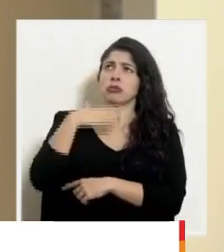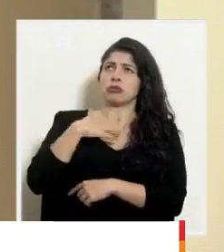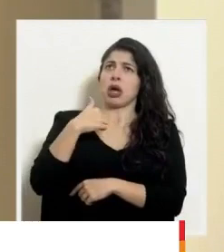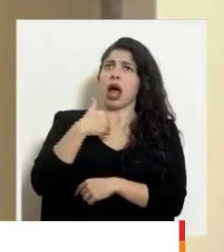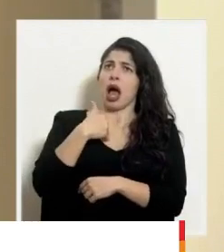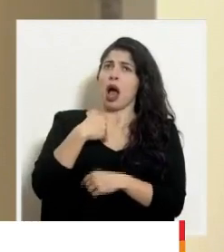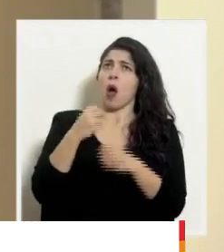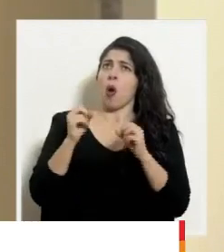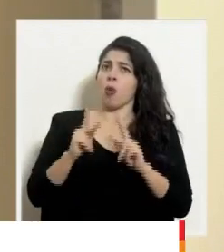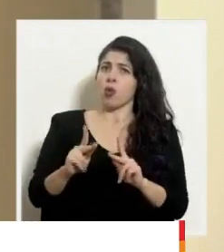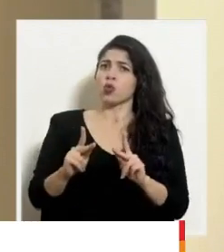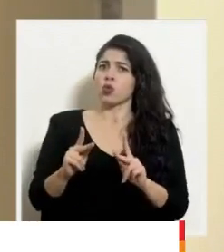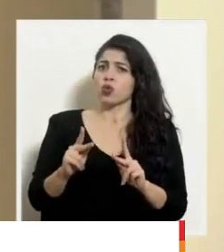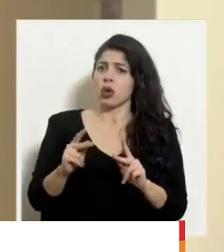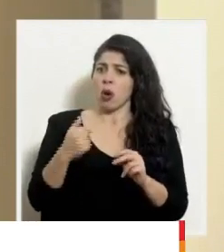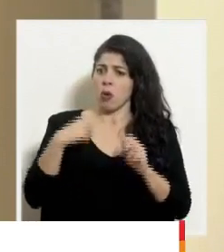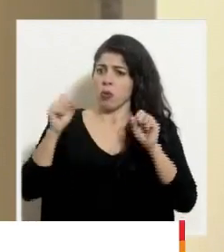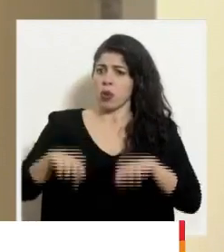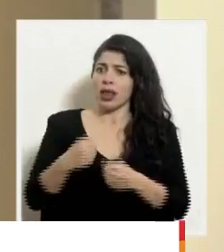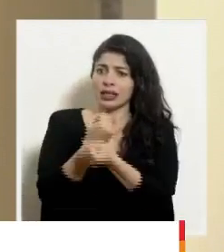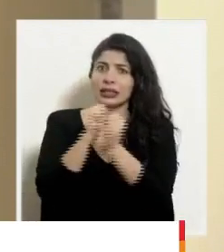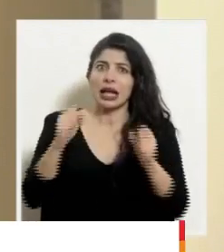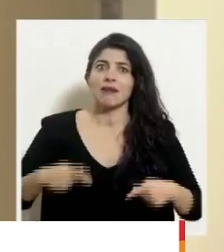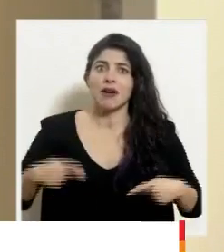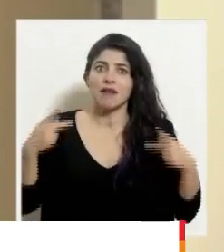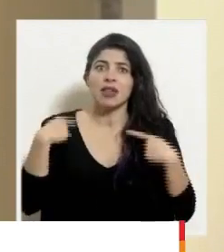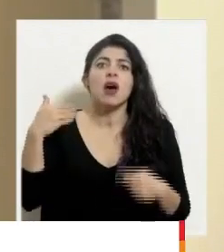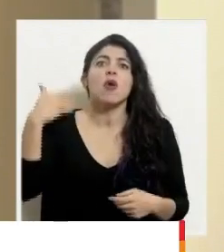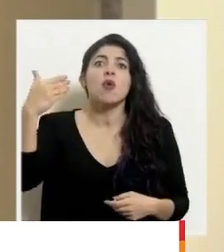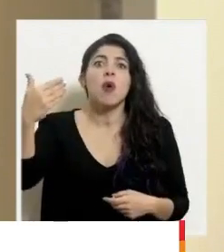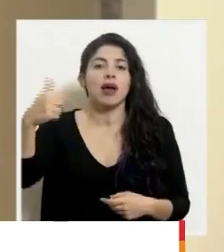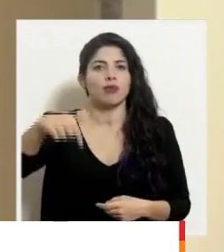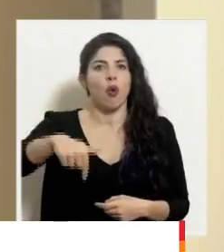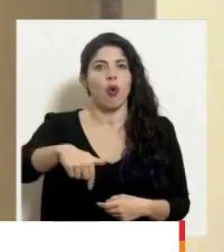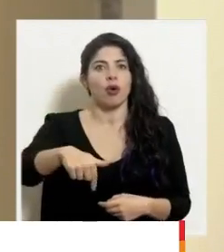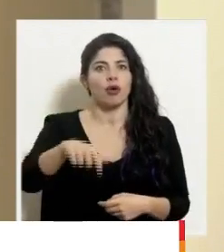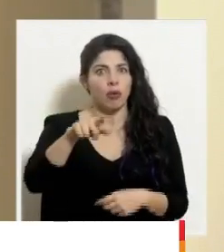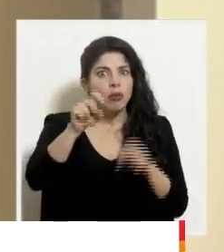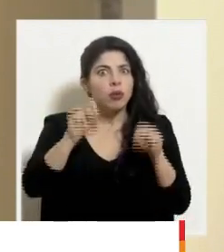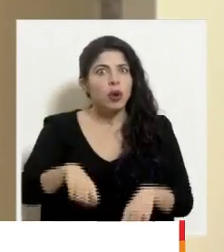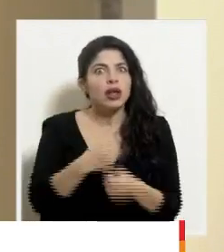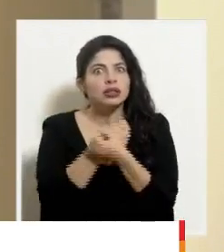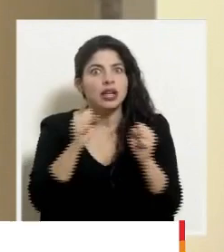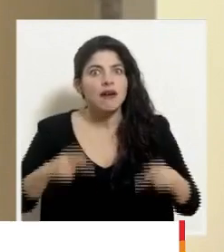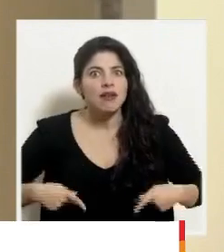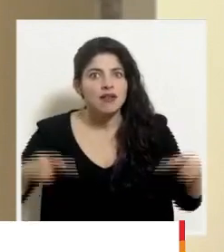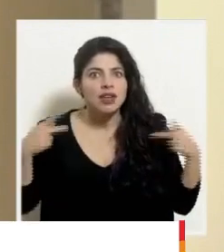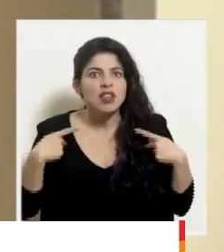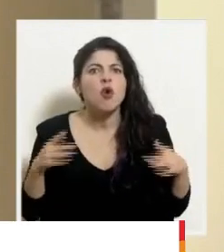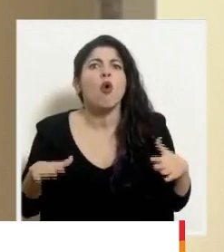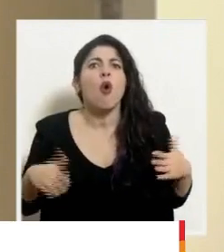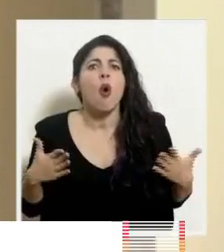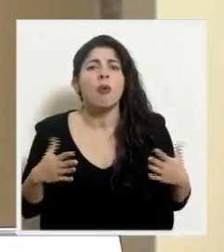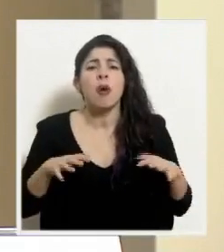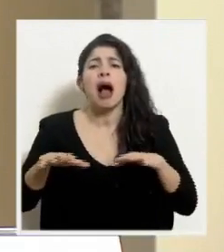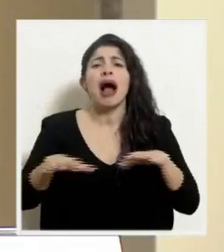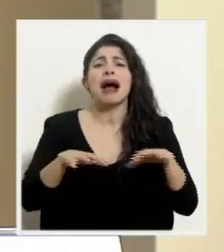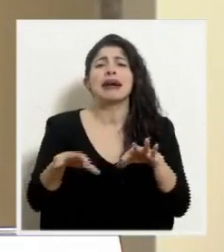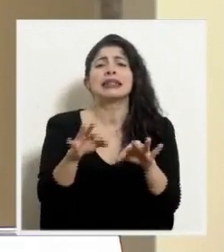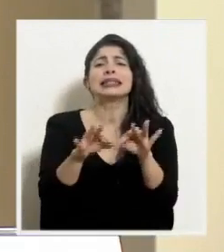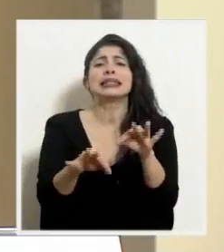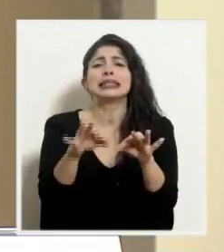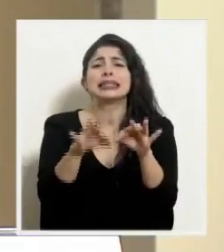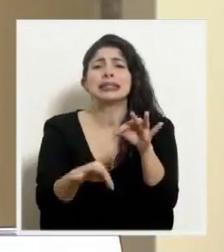oportunidad de salvar una vida, es hoy que tenemos la oportunidad de salvar vidas con las acciones más básicas